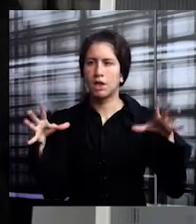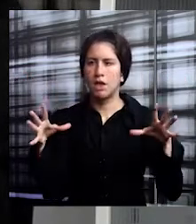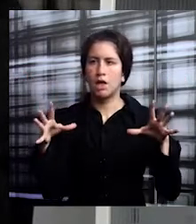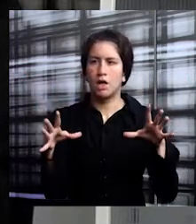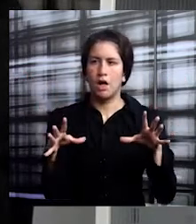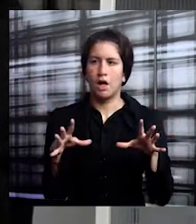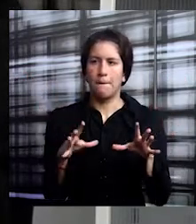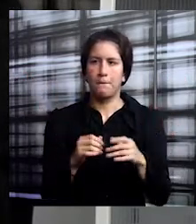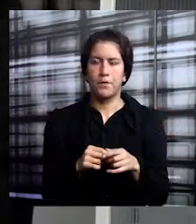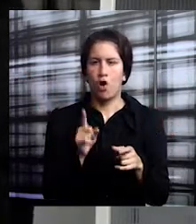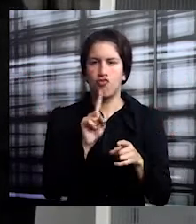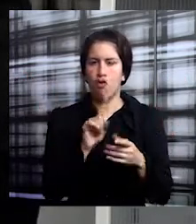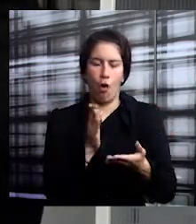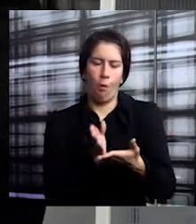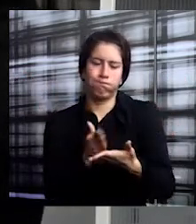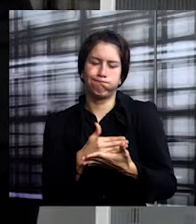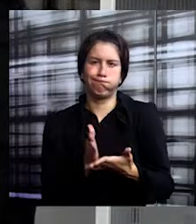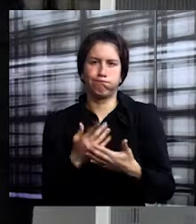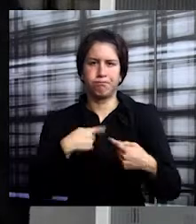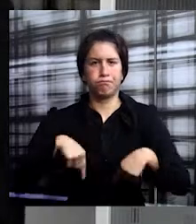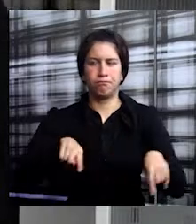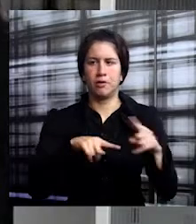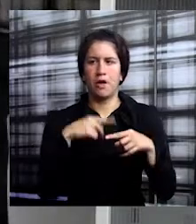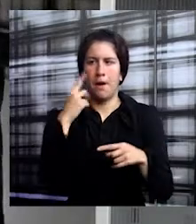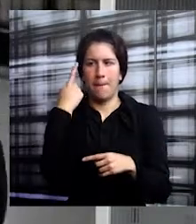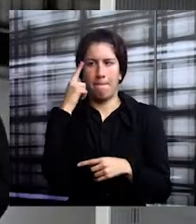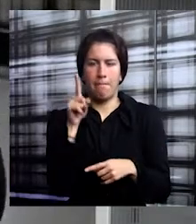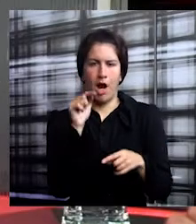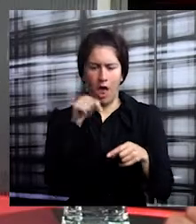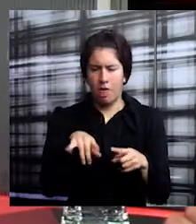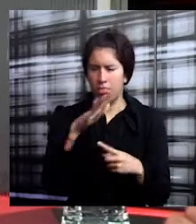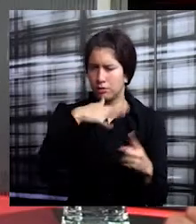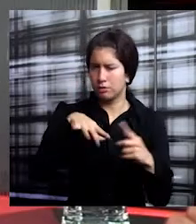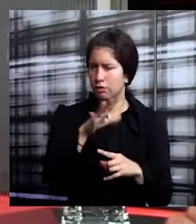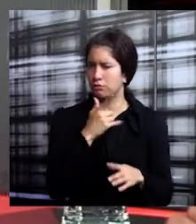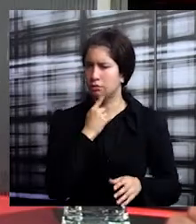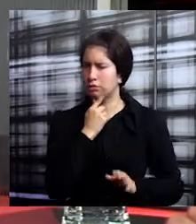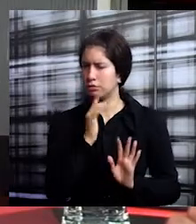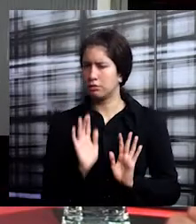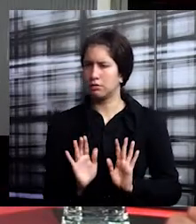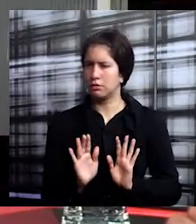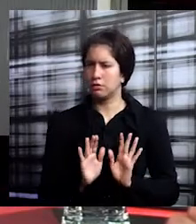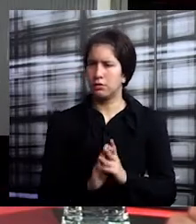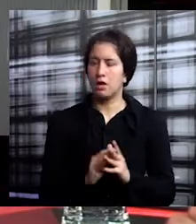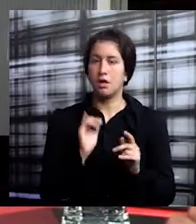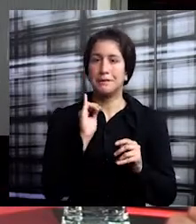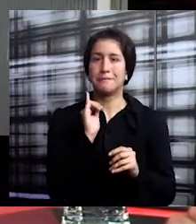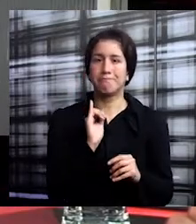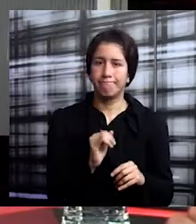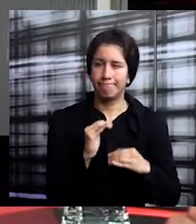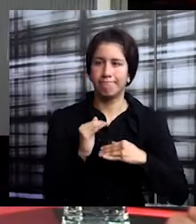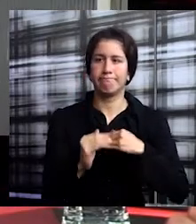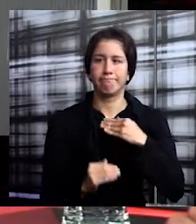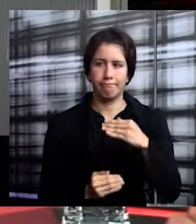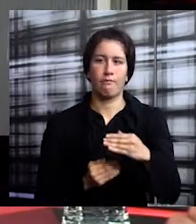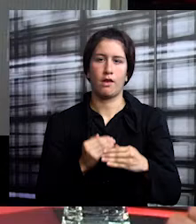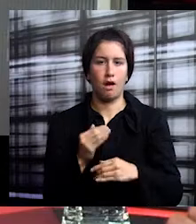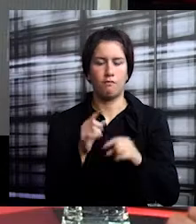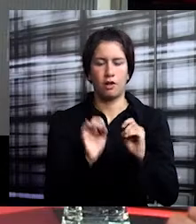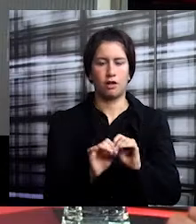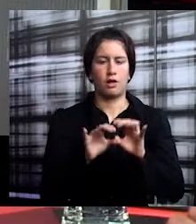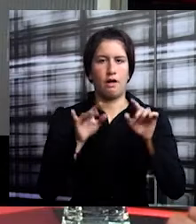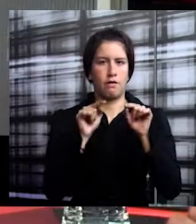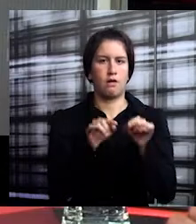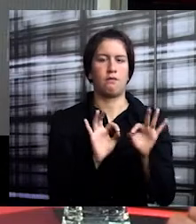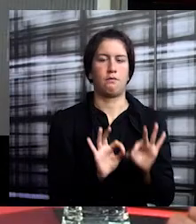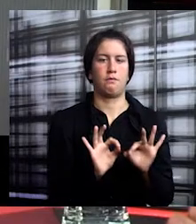preparados para este tipo de situaciones. Mire, hemos ido avanzando en clarificar el punto, pero me hago